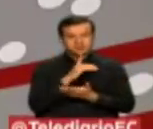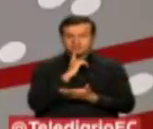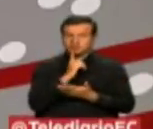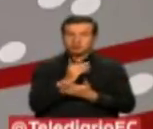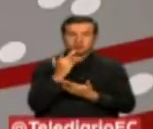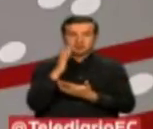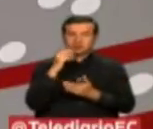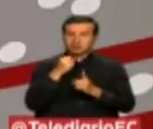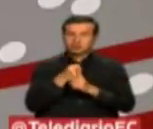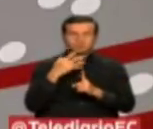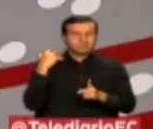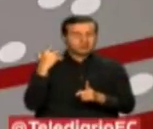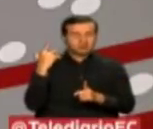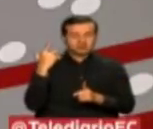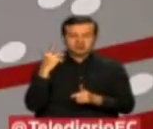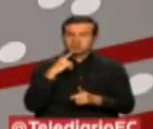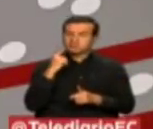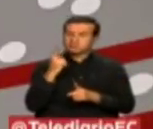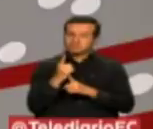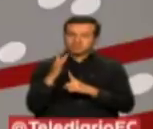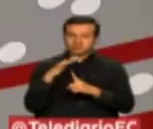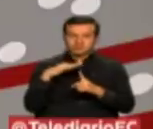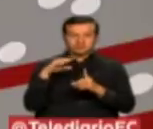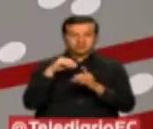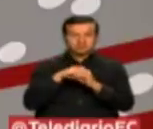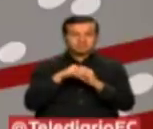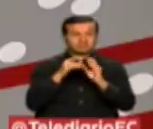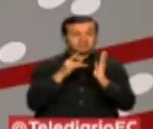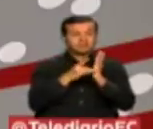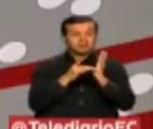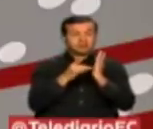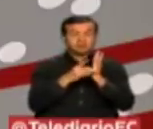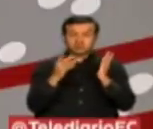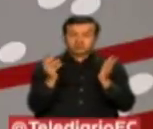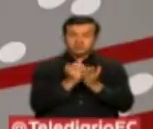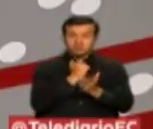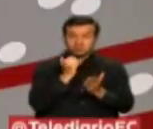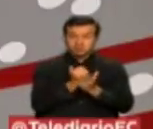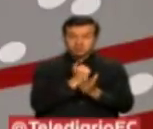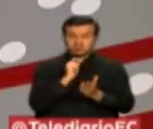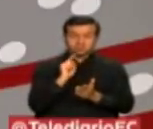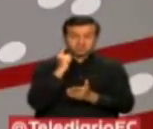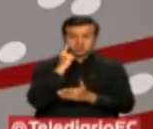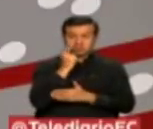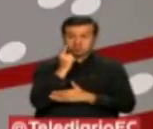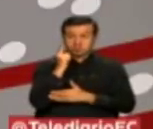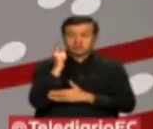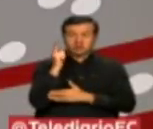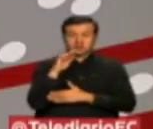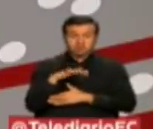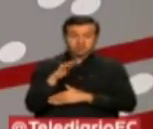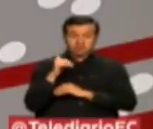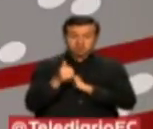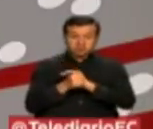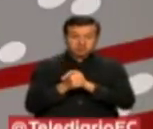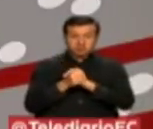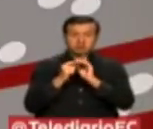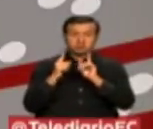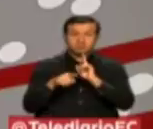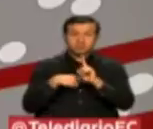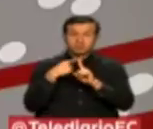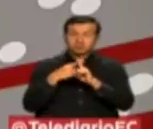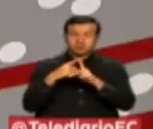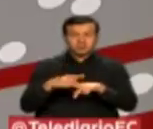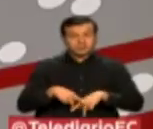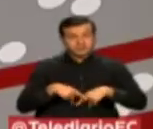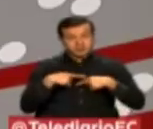efectivamente el impacto que se lleva a cabo con el plástico en Galápagos, que es un impacto que no solamente es para las islas, sino también para la